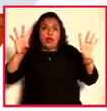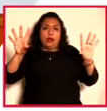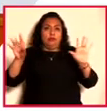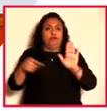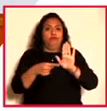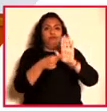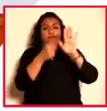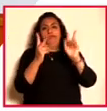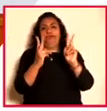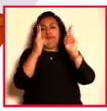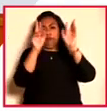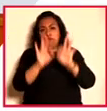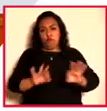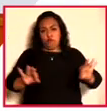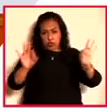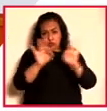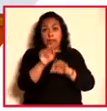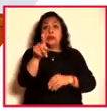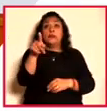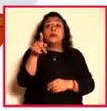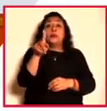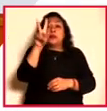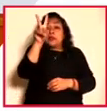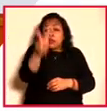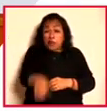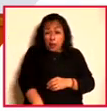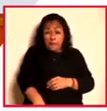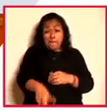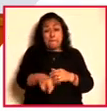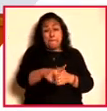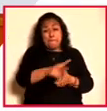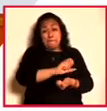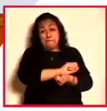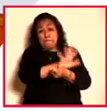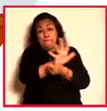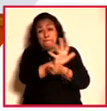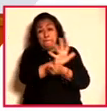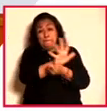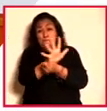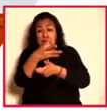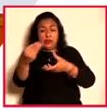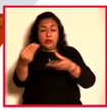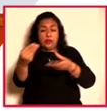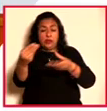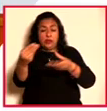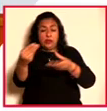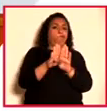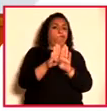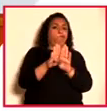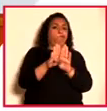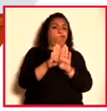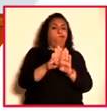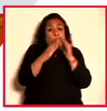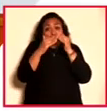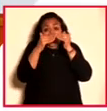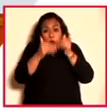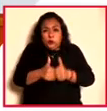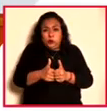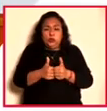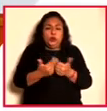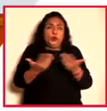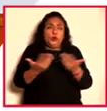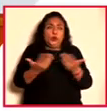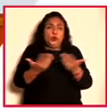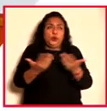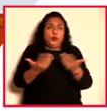Pero no solo eso, ¿no? La pandemia nos ha hecho estar encerrados. El confinamiento, pues, nos ha generado estragos en